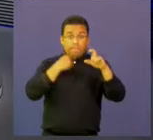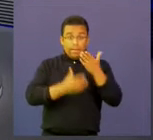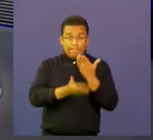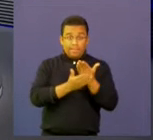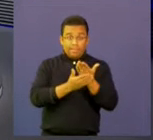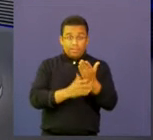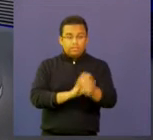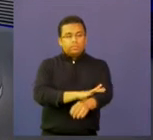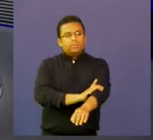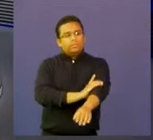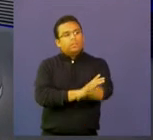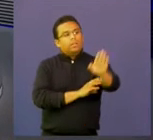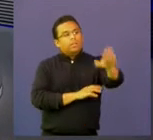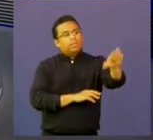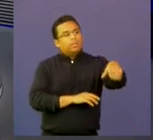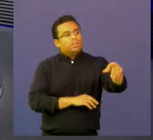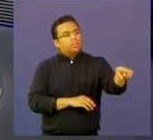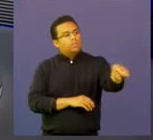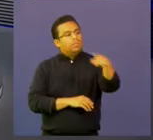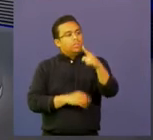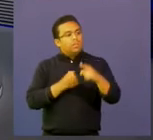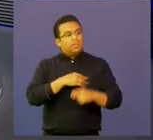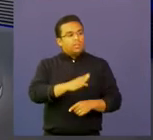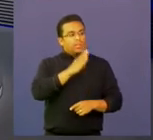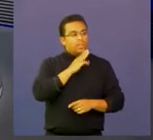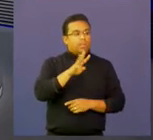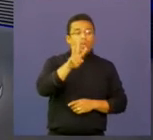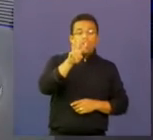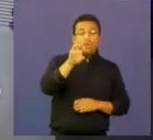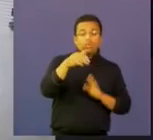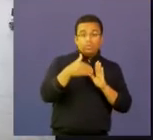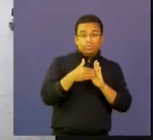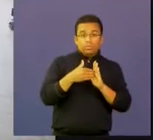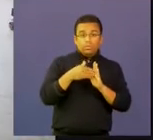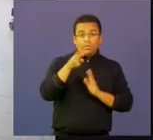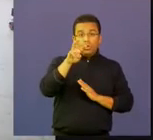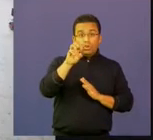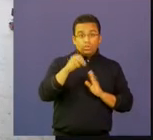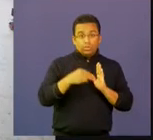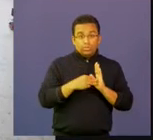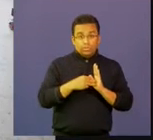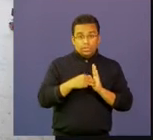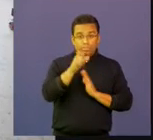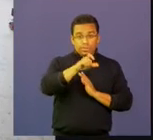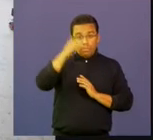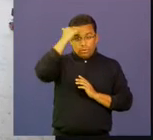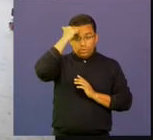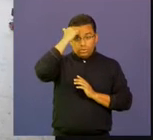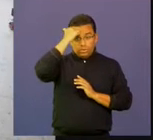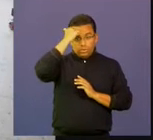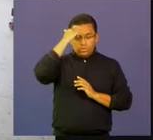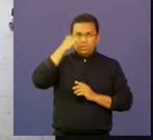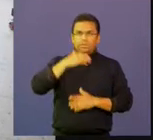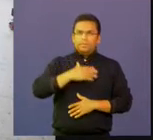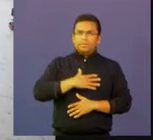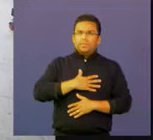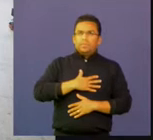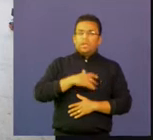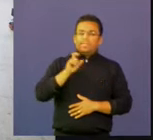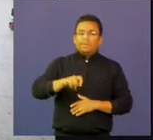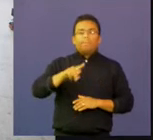le va a hablar a 8.000 profesores. 8.000 profesores, yo dije, yo tengo que contar una historia